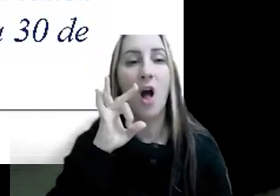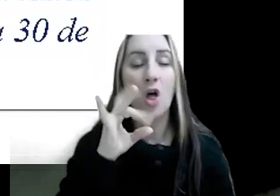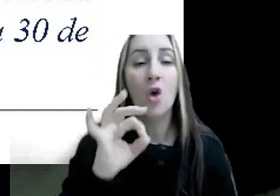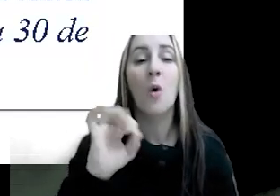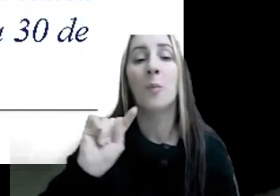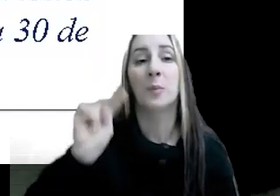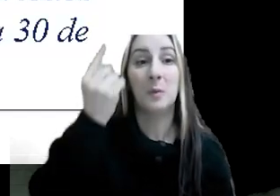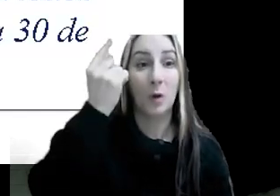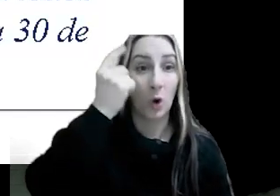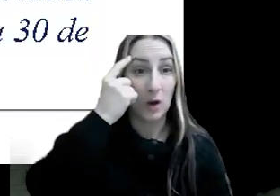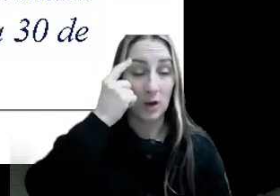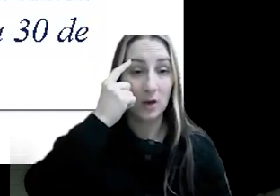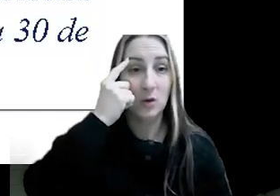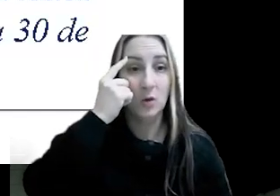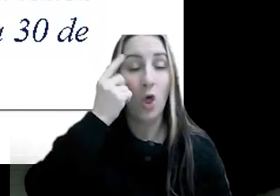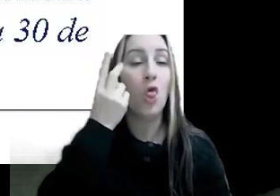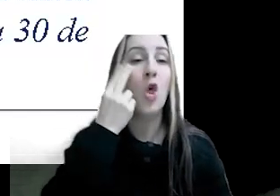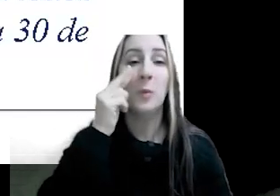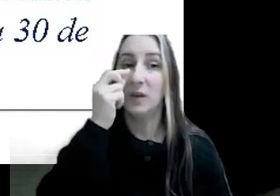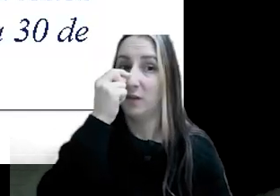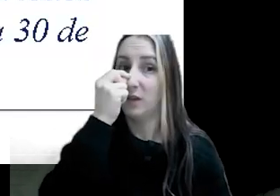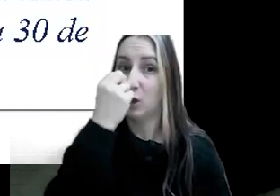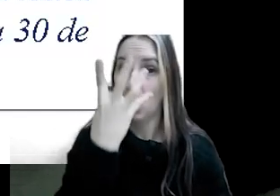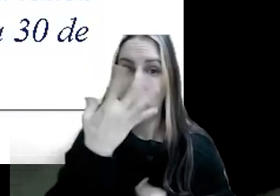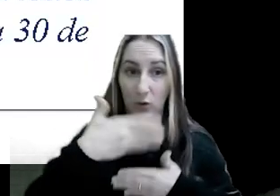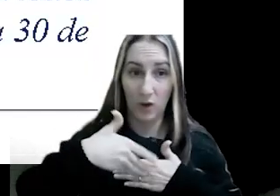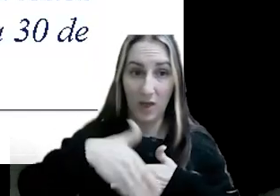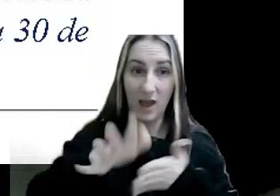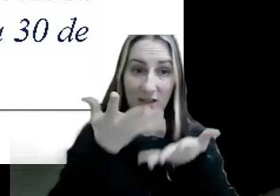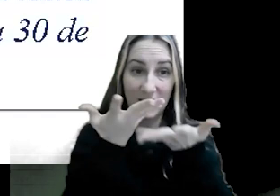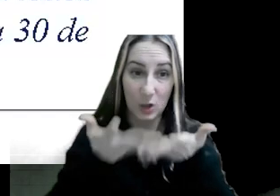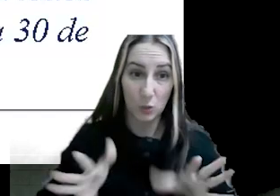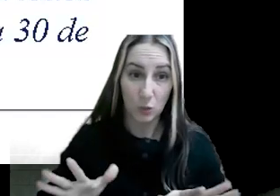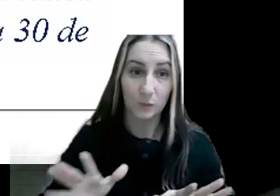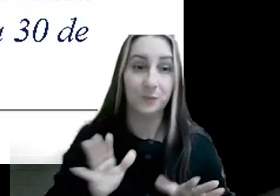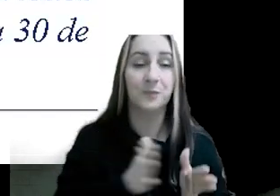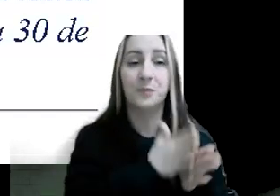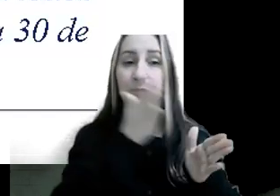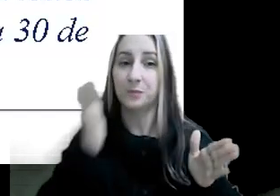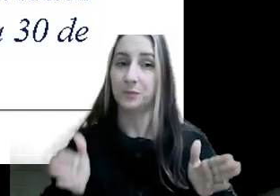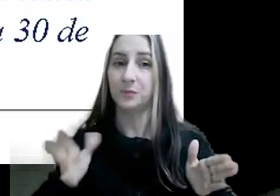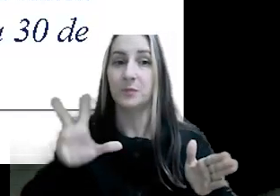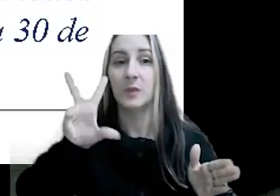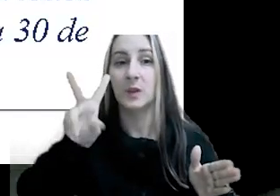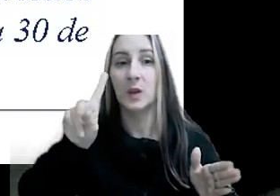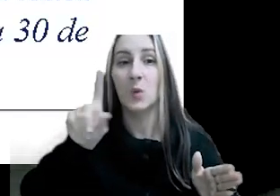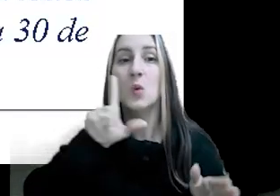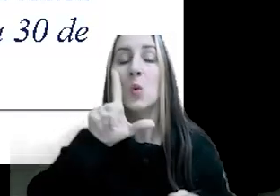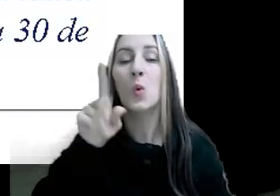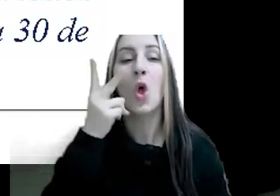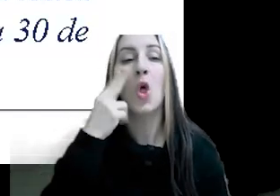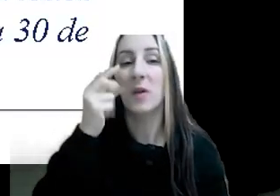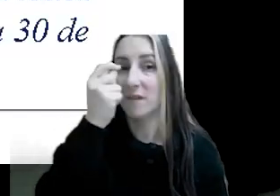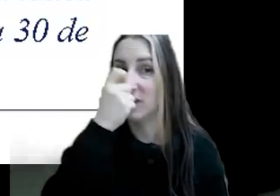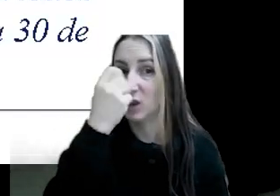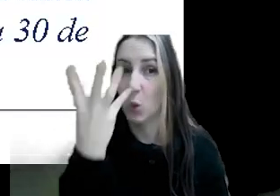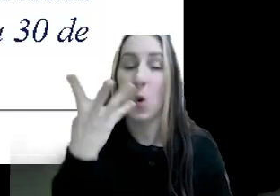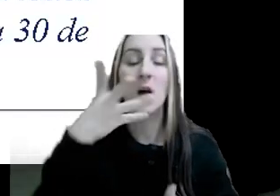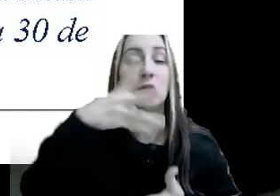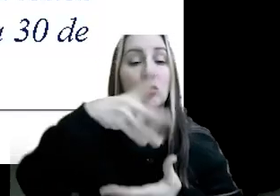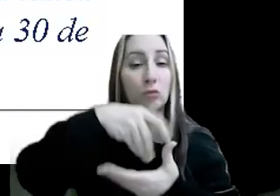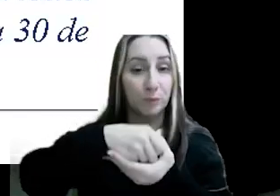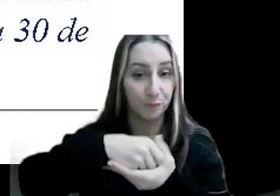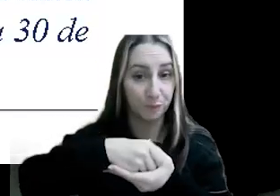1 de enero del 2024 y hasta el 31 de julio 2024 inclusive,